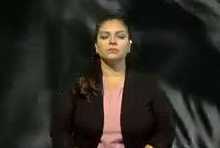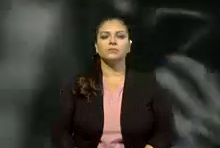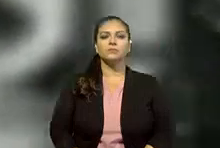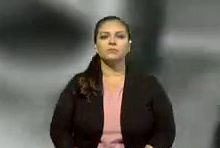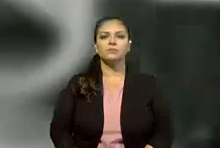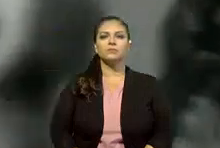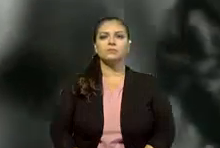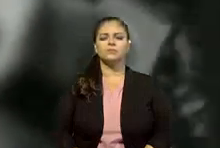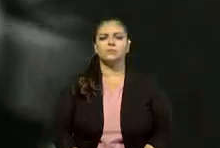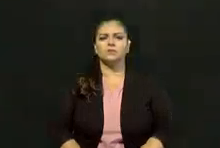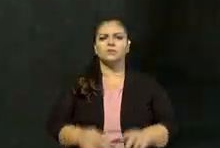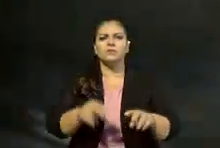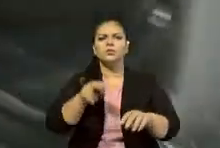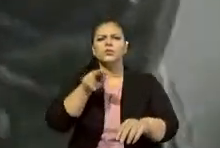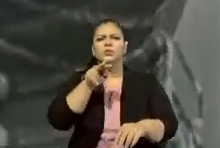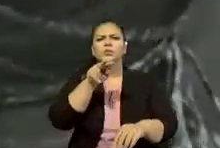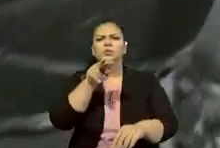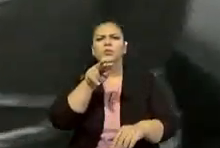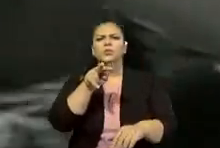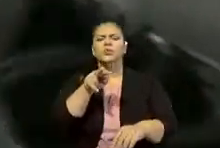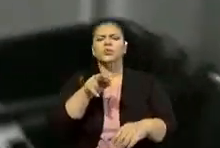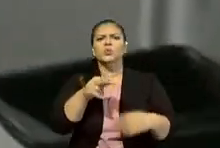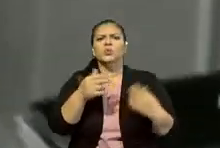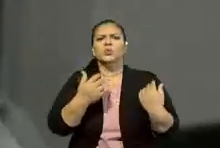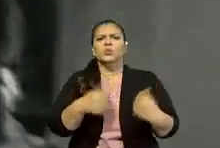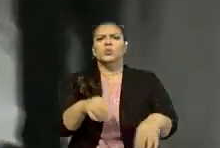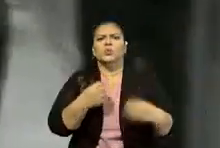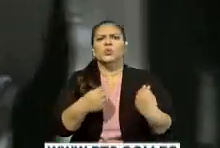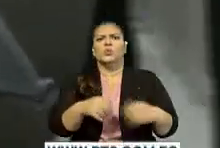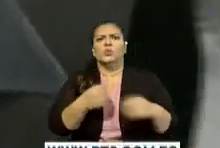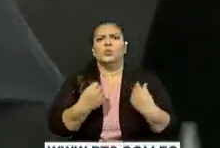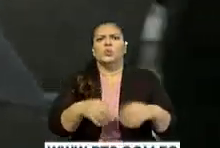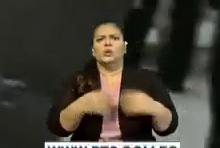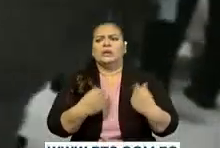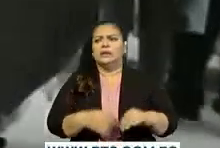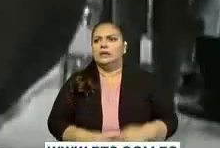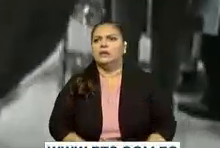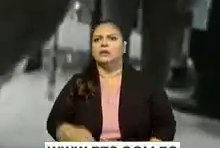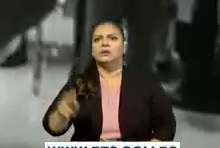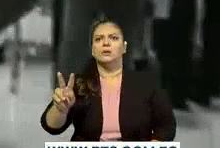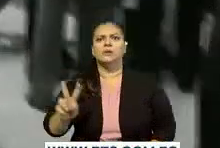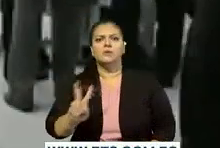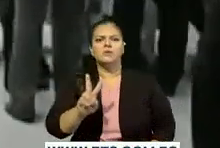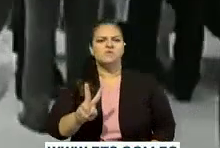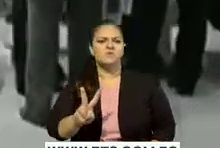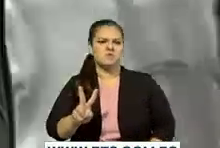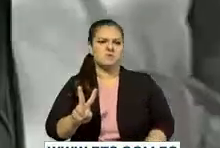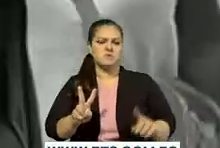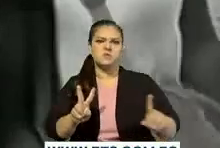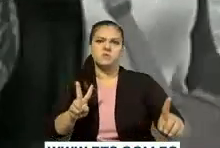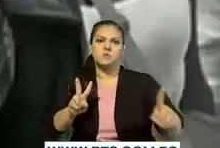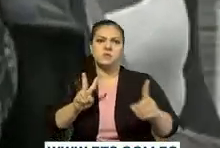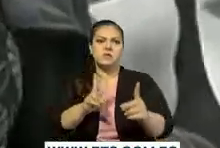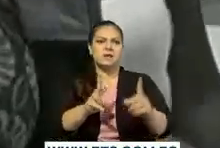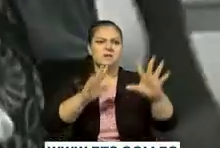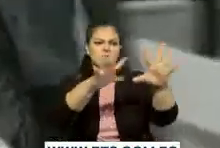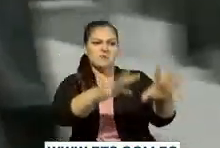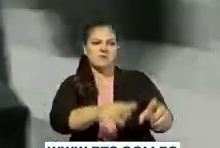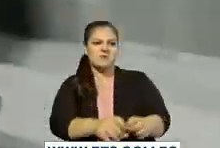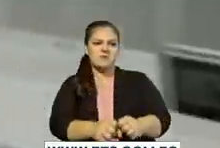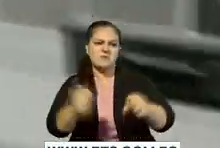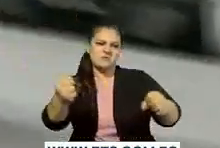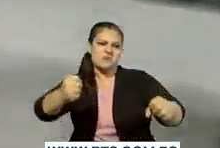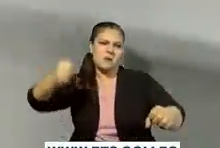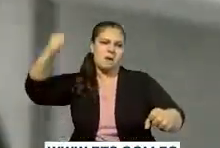Al observar las heridas provocadas en su cuerpo, nadie se explica cómo logra mantenerse en pie. Lo cierto es que se trata de